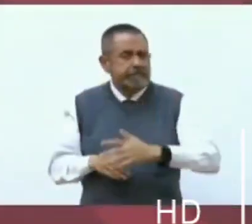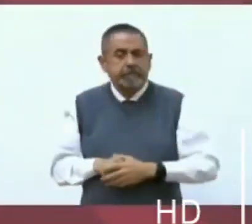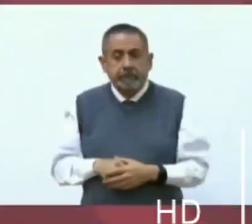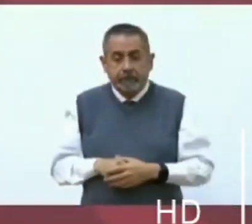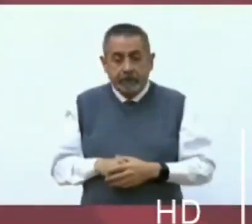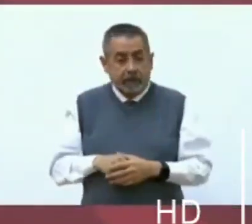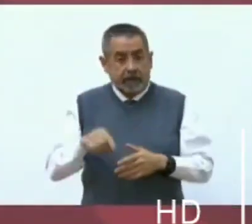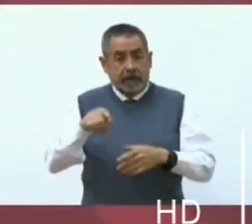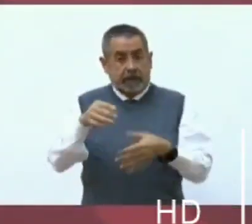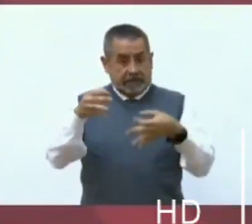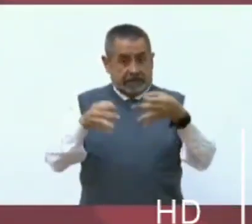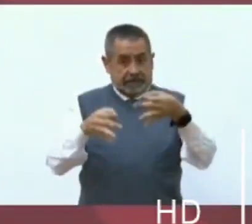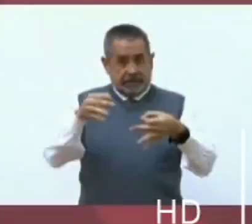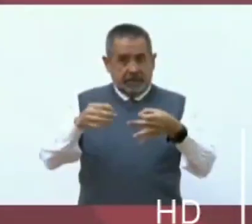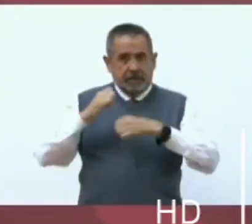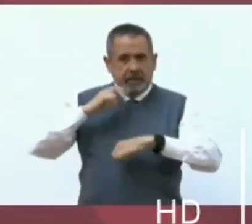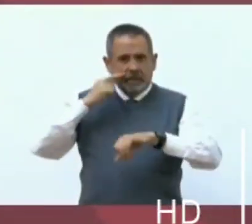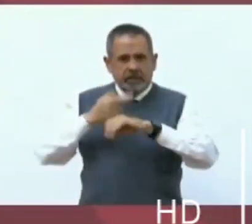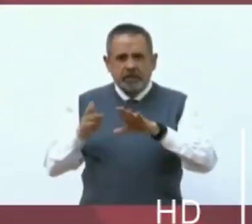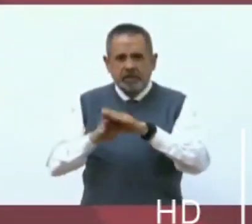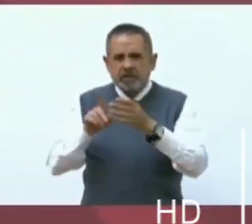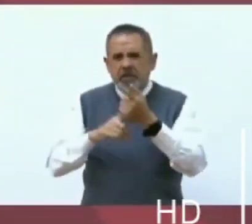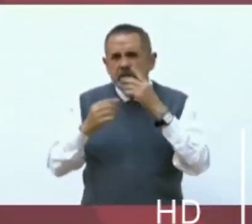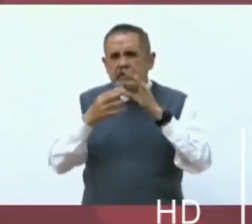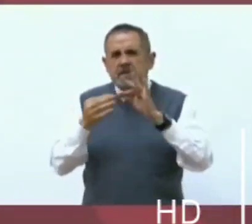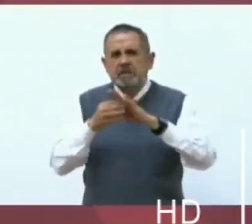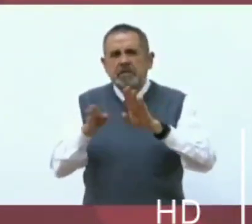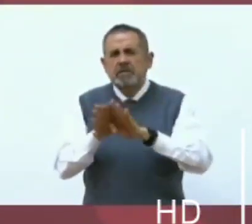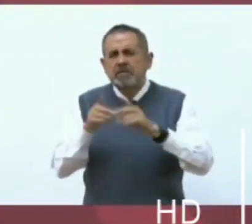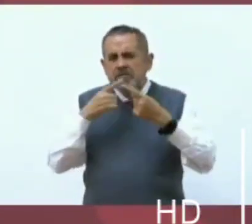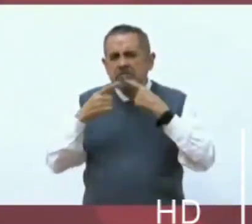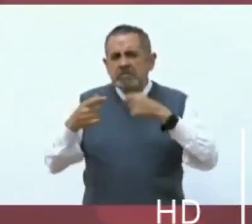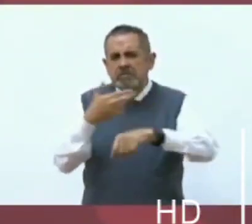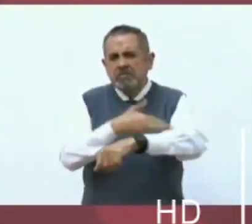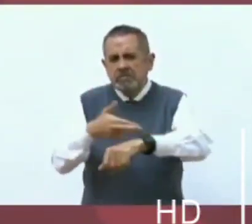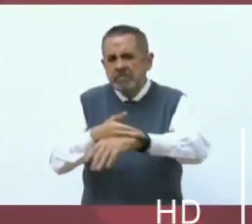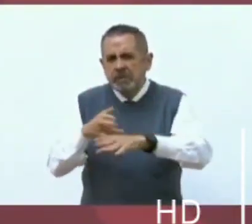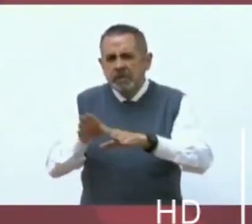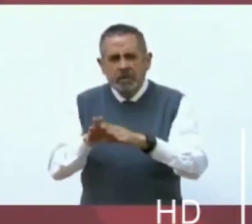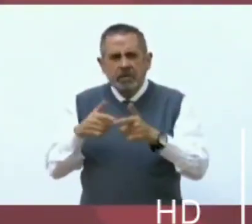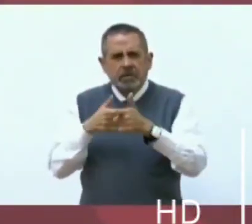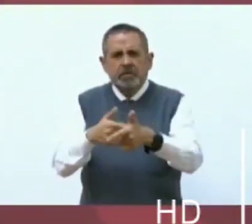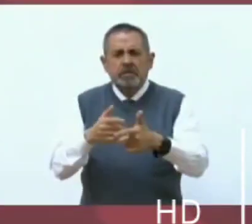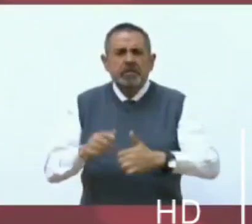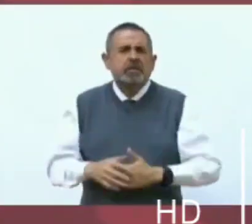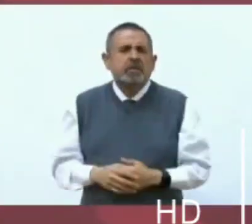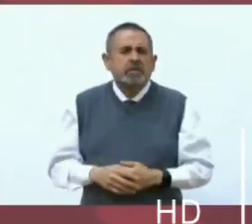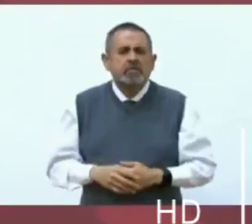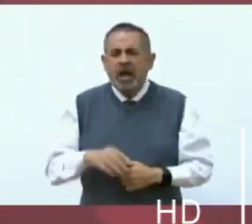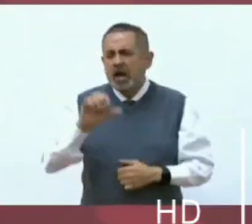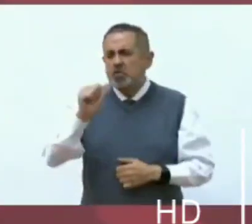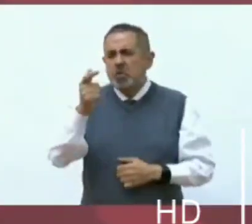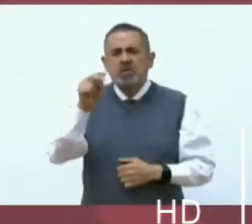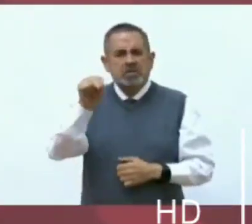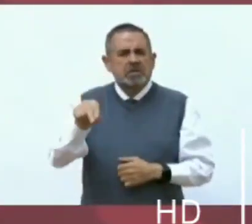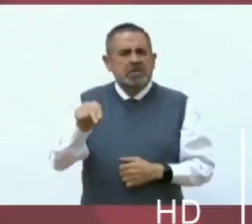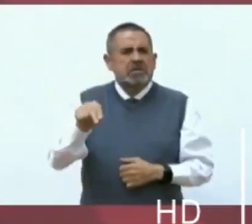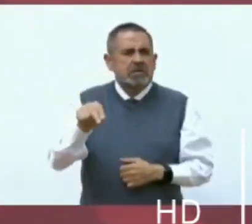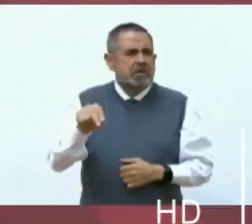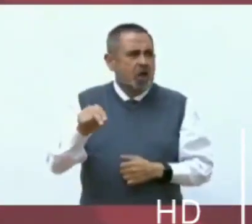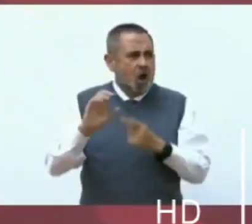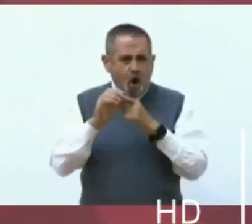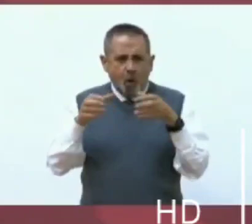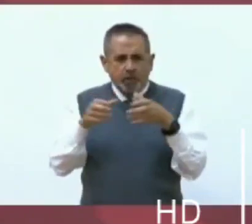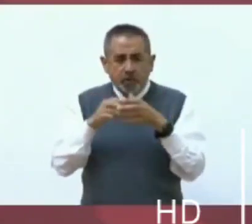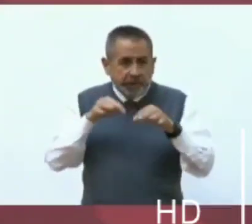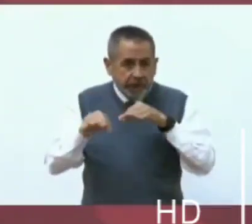El área jurídica del archivo trabaja en la consolidación del Consejo Nacional de Archivos y sus comisiones de